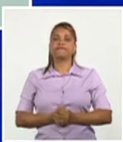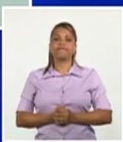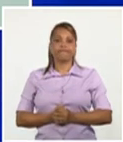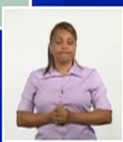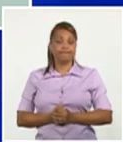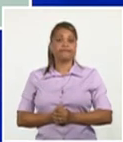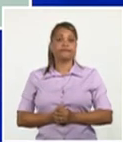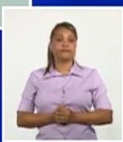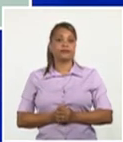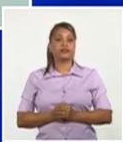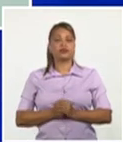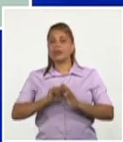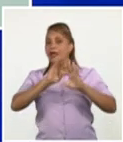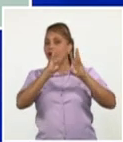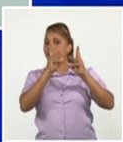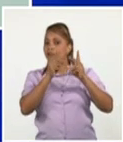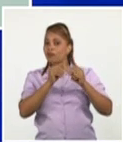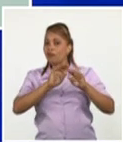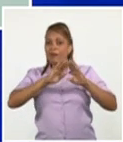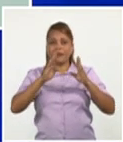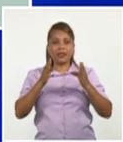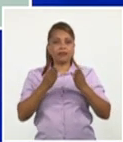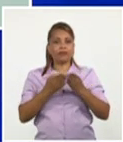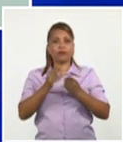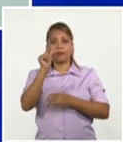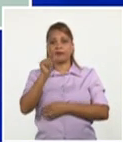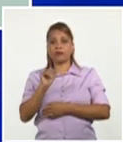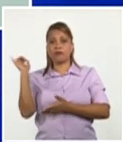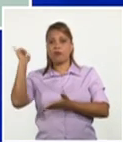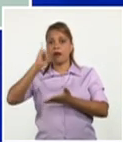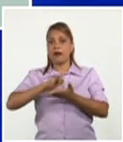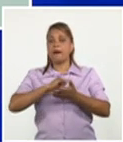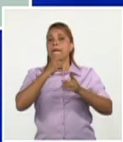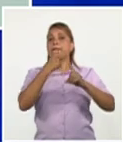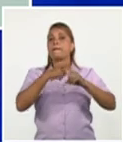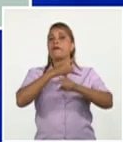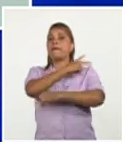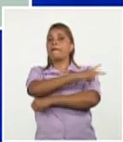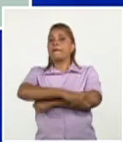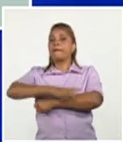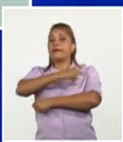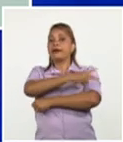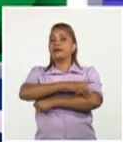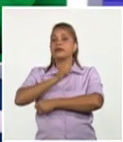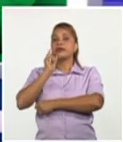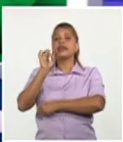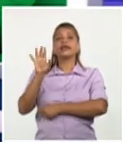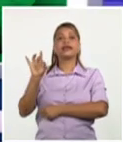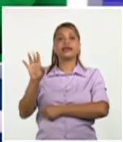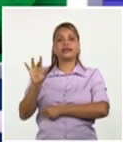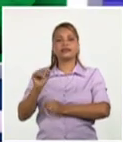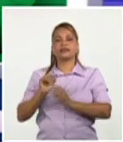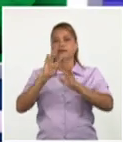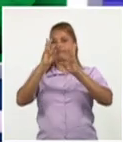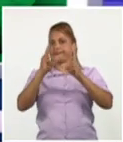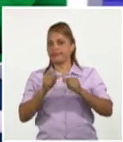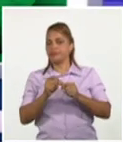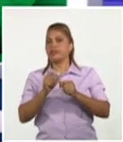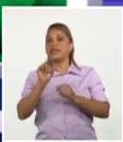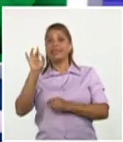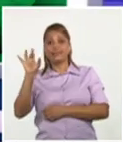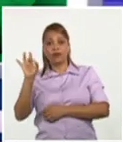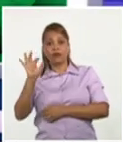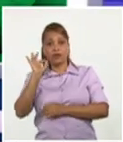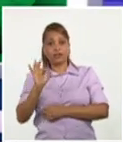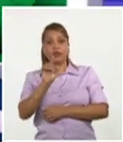hace que en el resumen de los importados por países, pues 15 de los 15 casos,